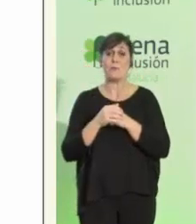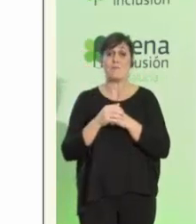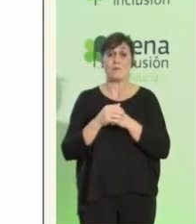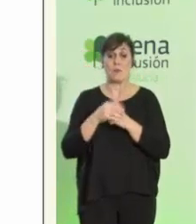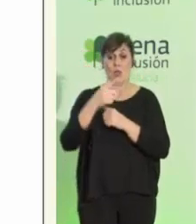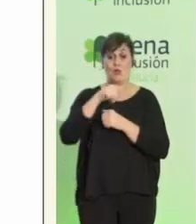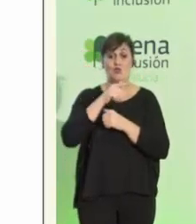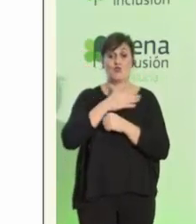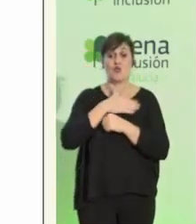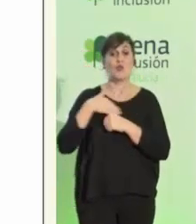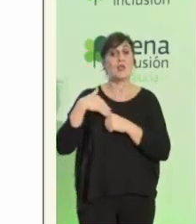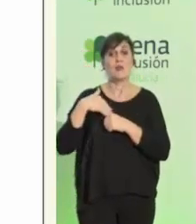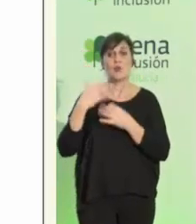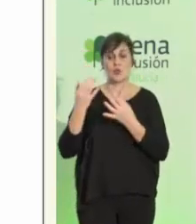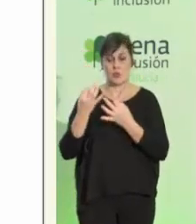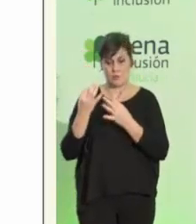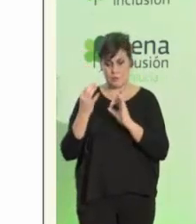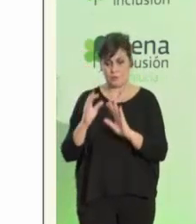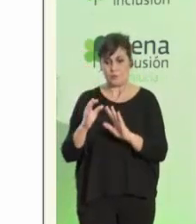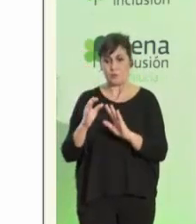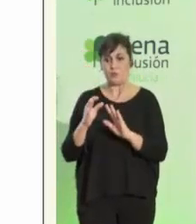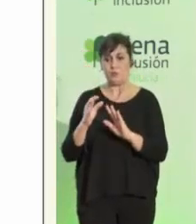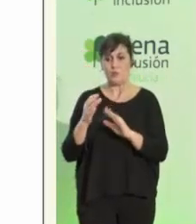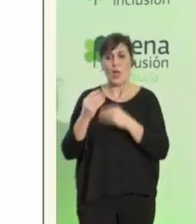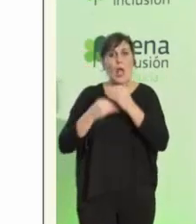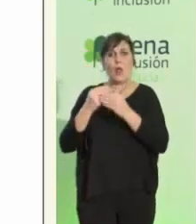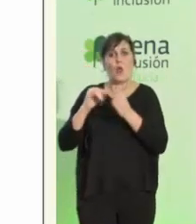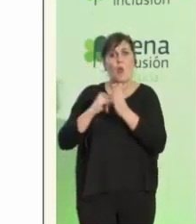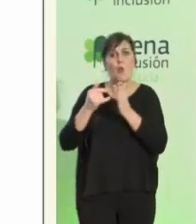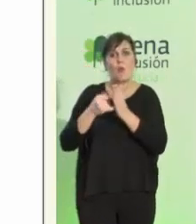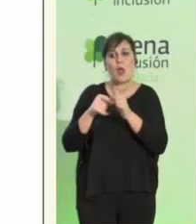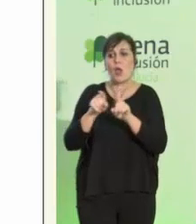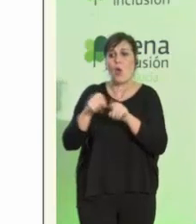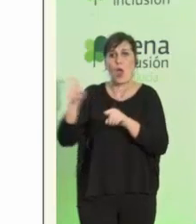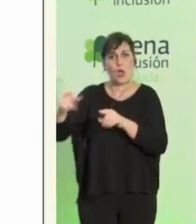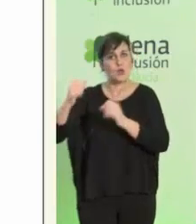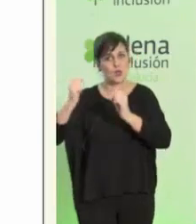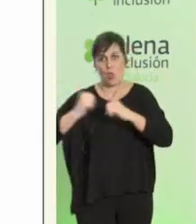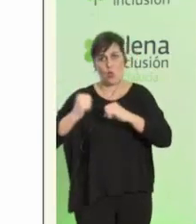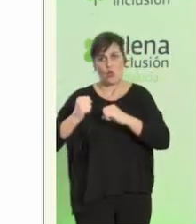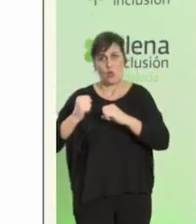lo que queríamos era que esto se plantease como si fuésemos adultos, no como niños.